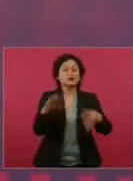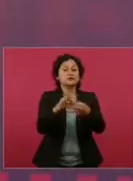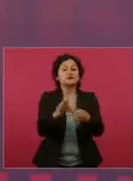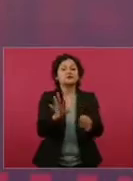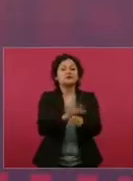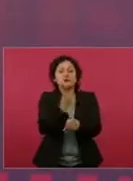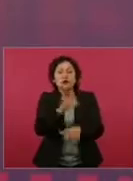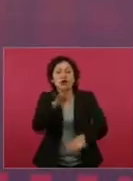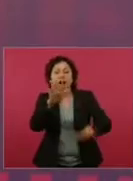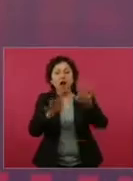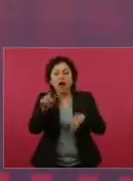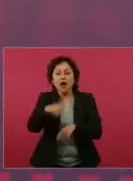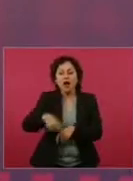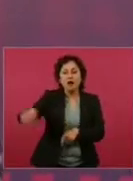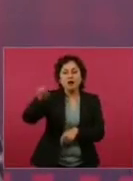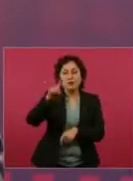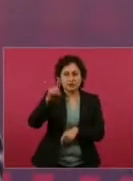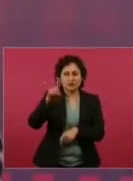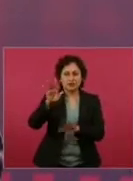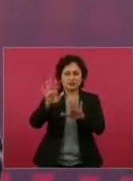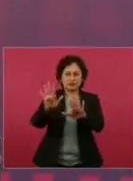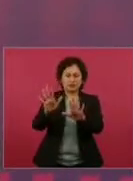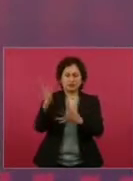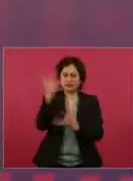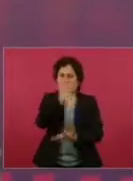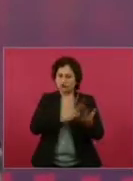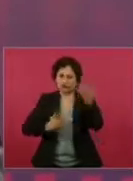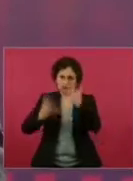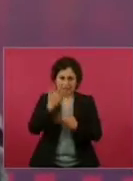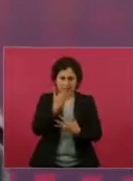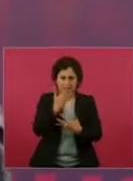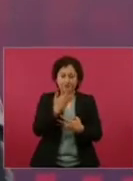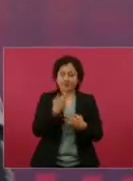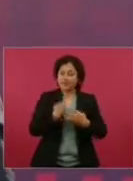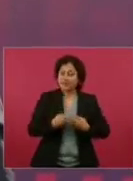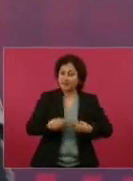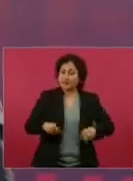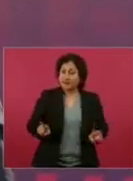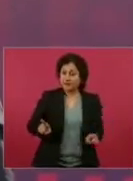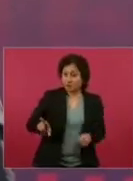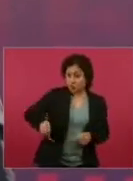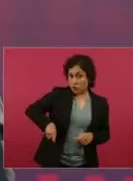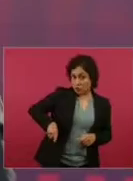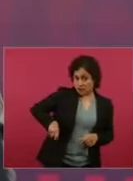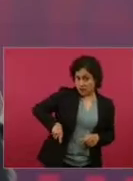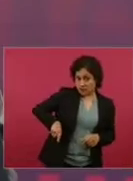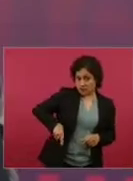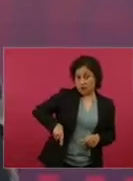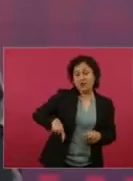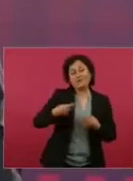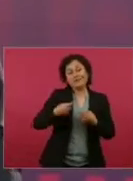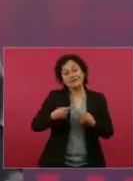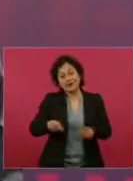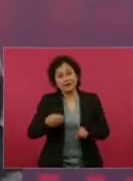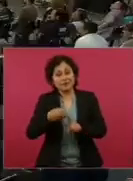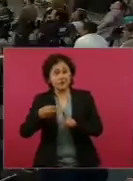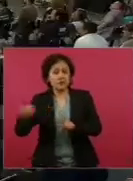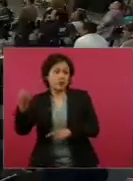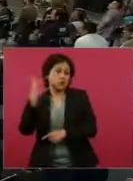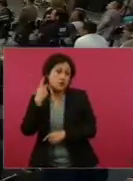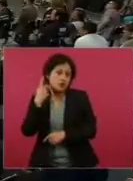comprender qué es el gobierno y qué es el Estado, para no meternos en esas complicaciones